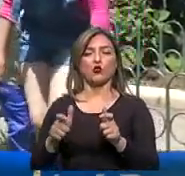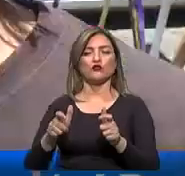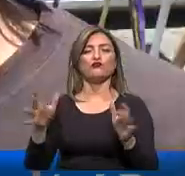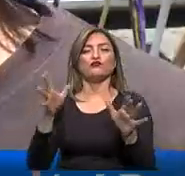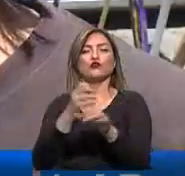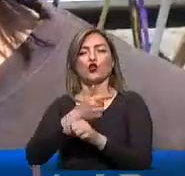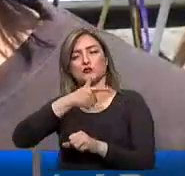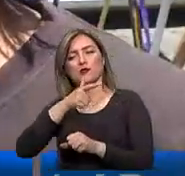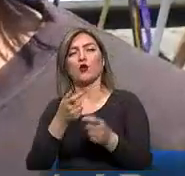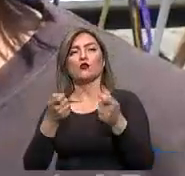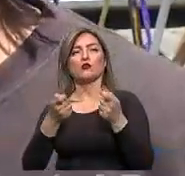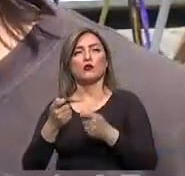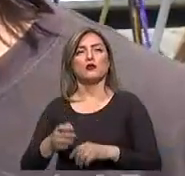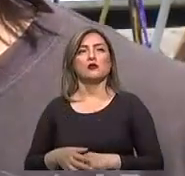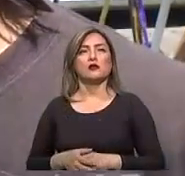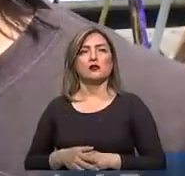noche.